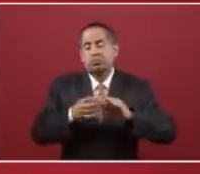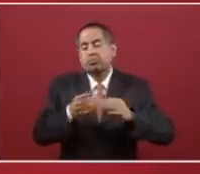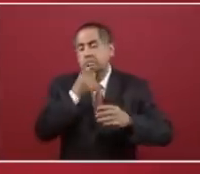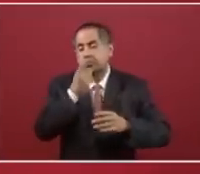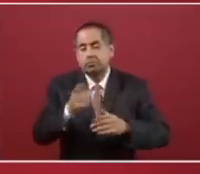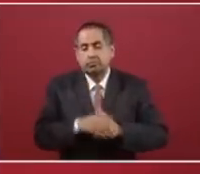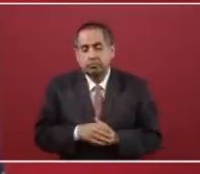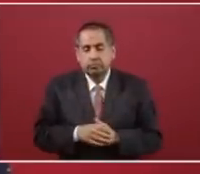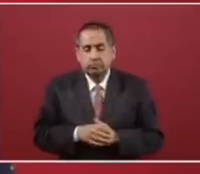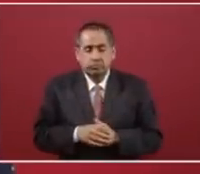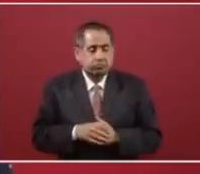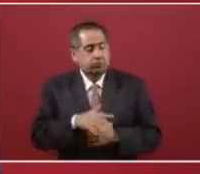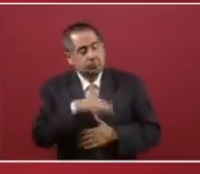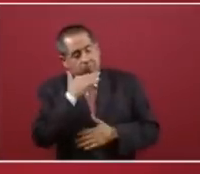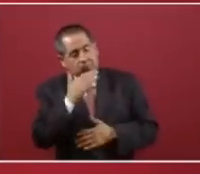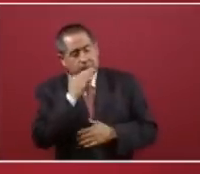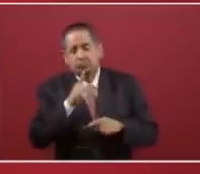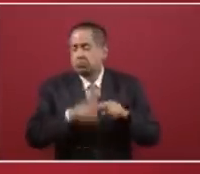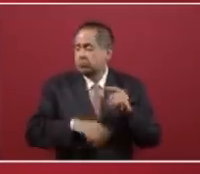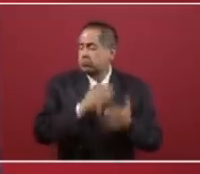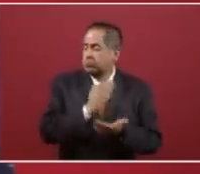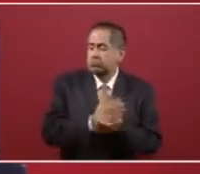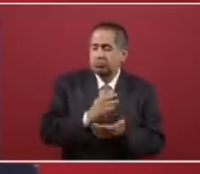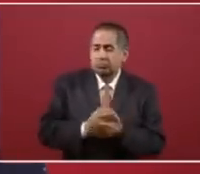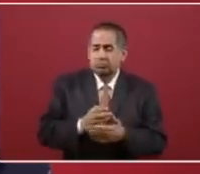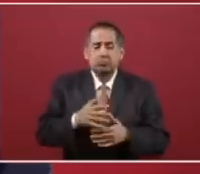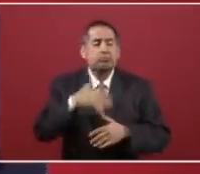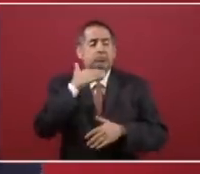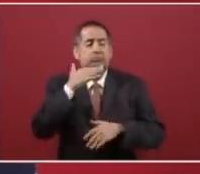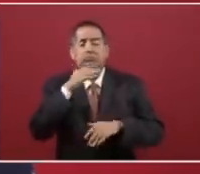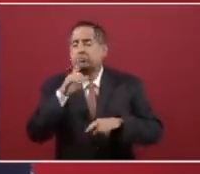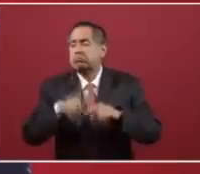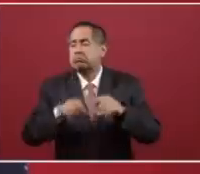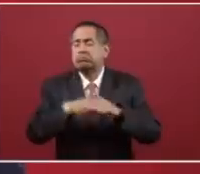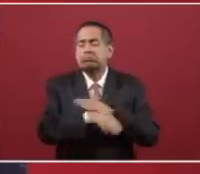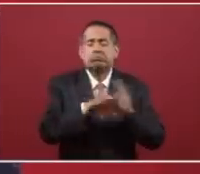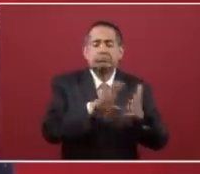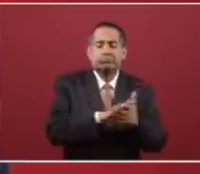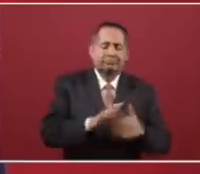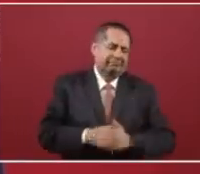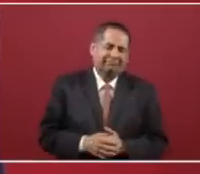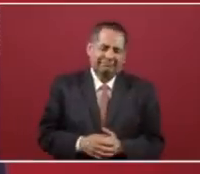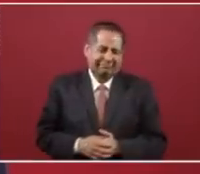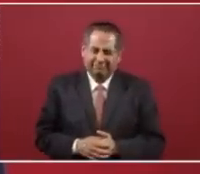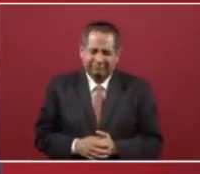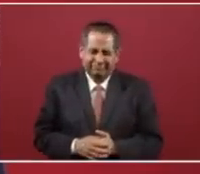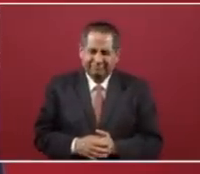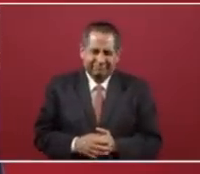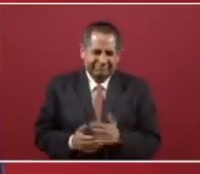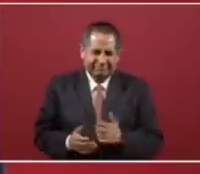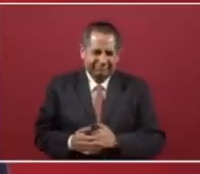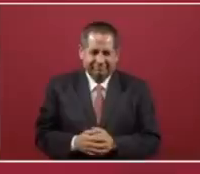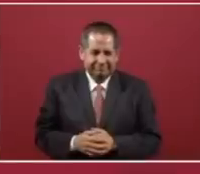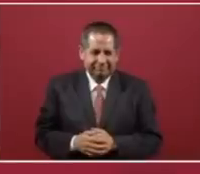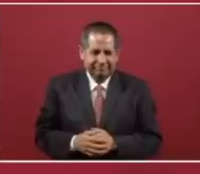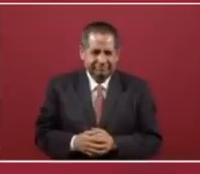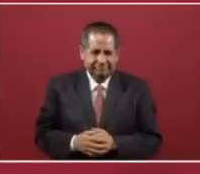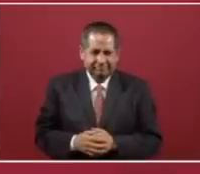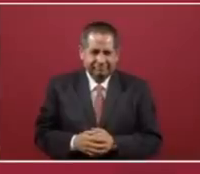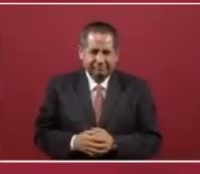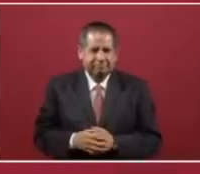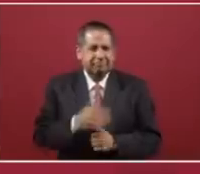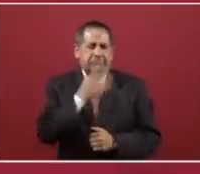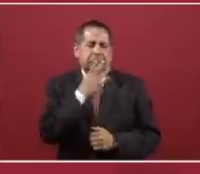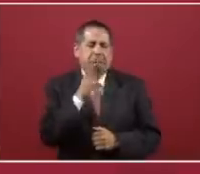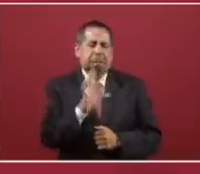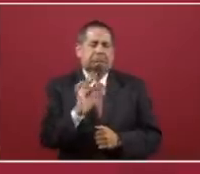que se cometía la corrupción se metía a la cárcel a corruptos claro este de menor